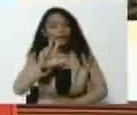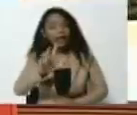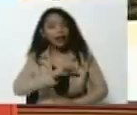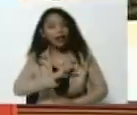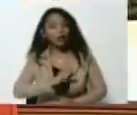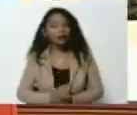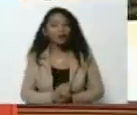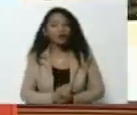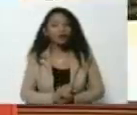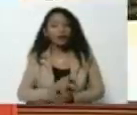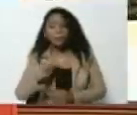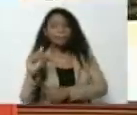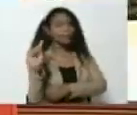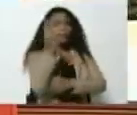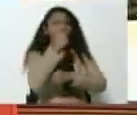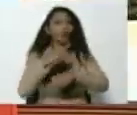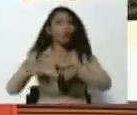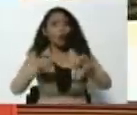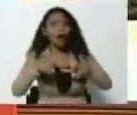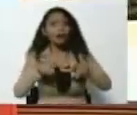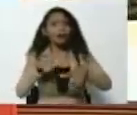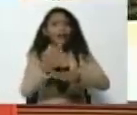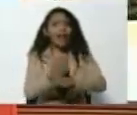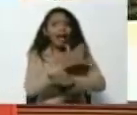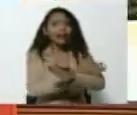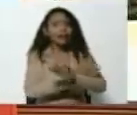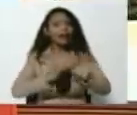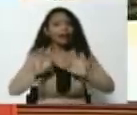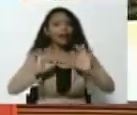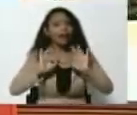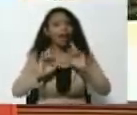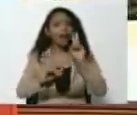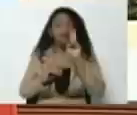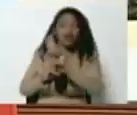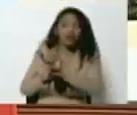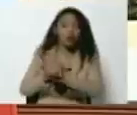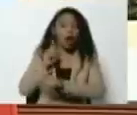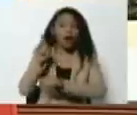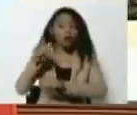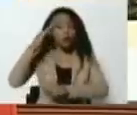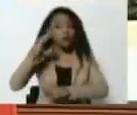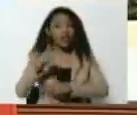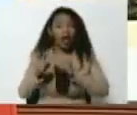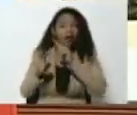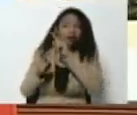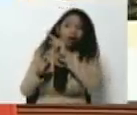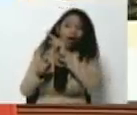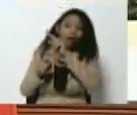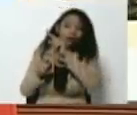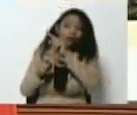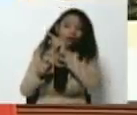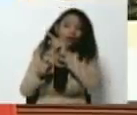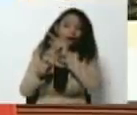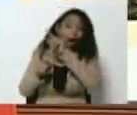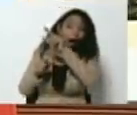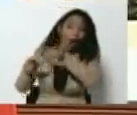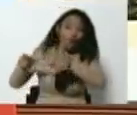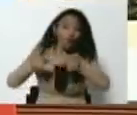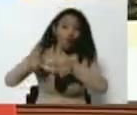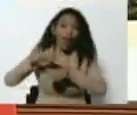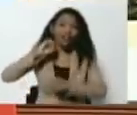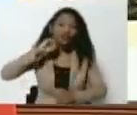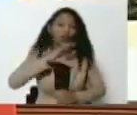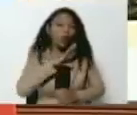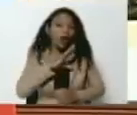Y en primer lugar y antes que nada, viendo a aquellos soldados allá, en aquel lugar histórico